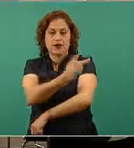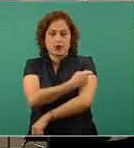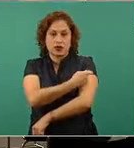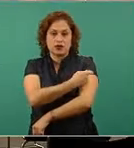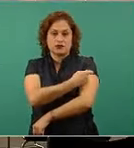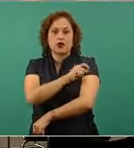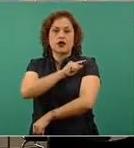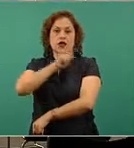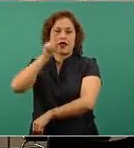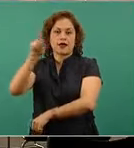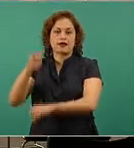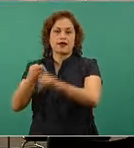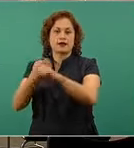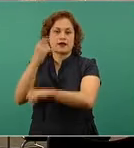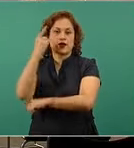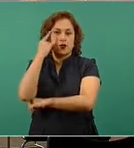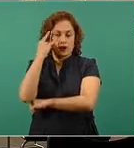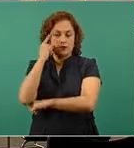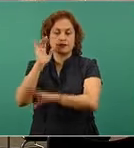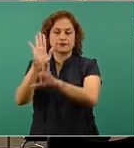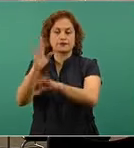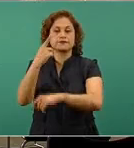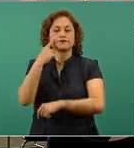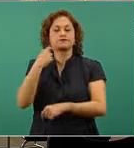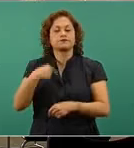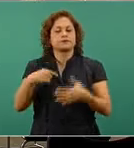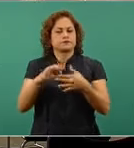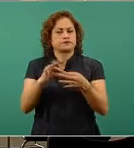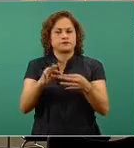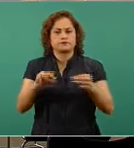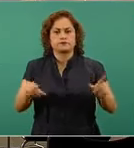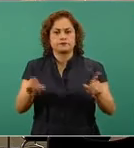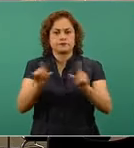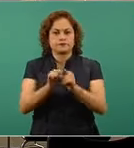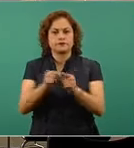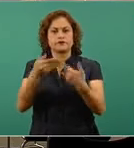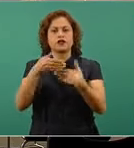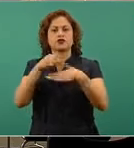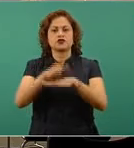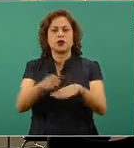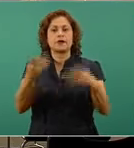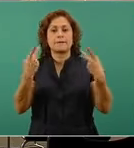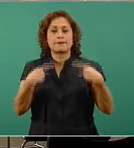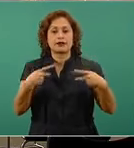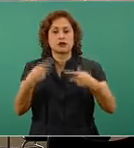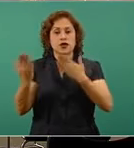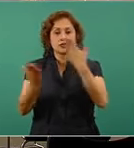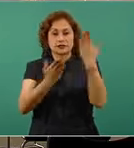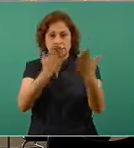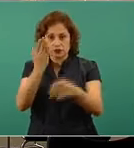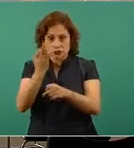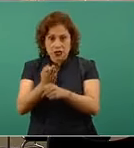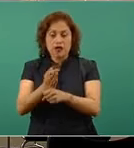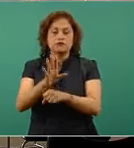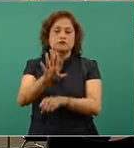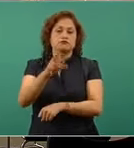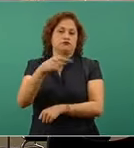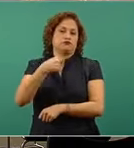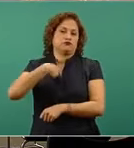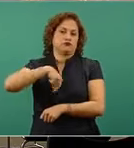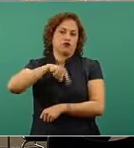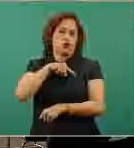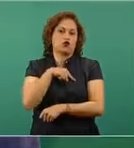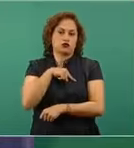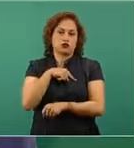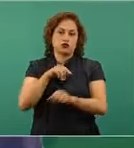en Campeche. Solo una anotación sobre las personas estudiantes. Definitivamente es algo que nosotros no solo hemos